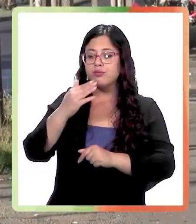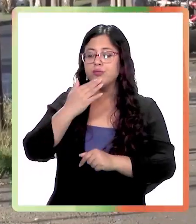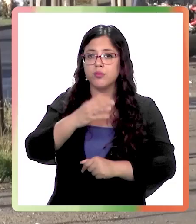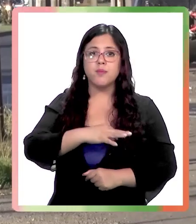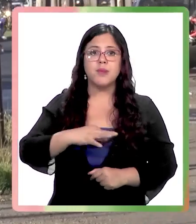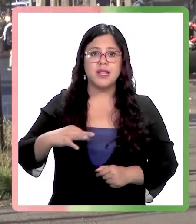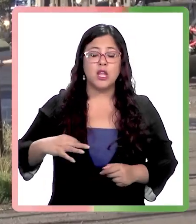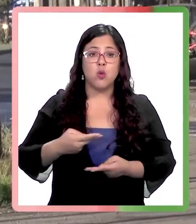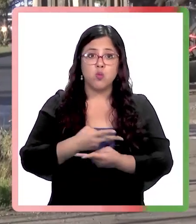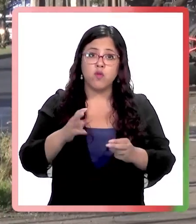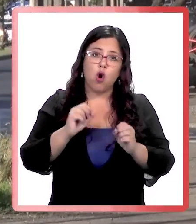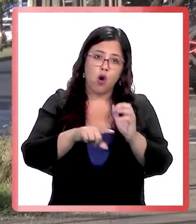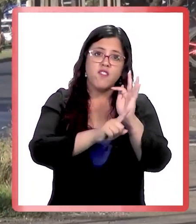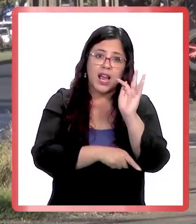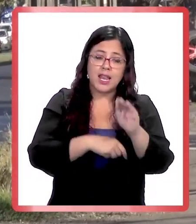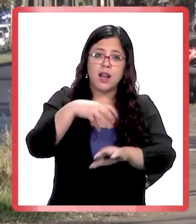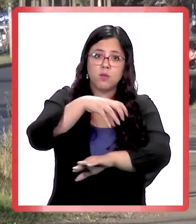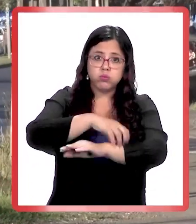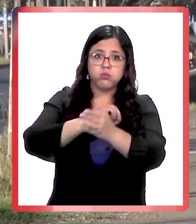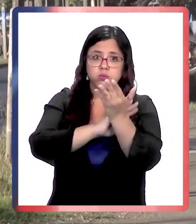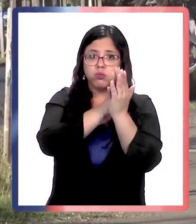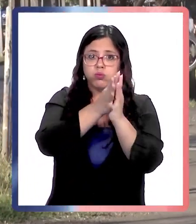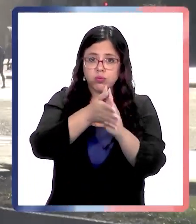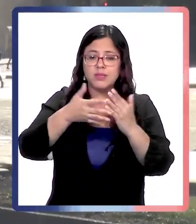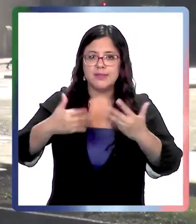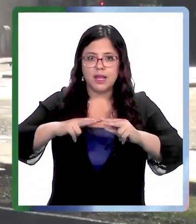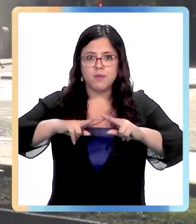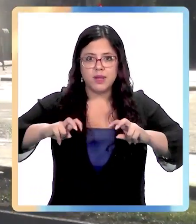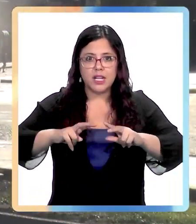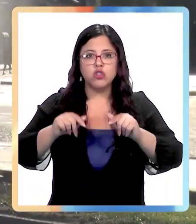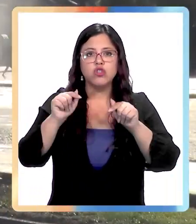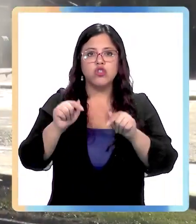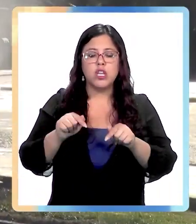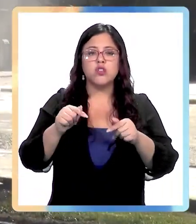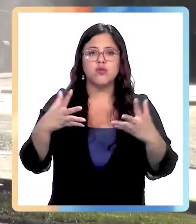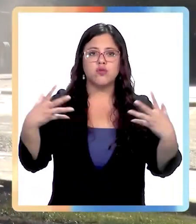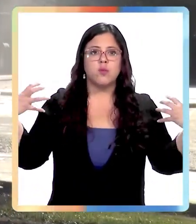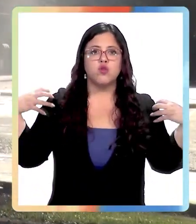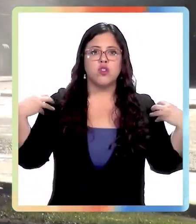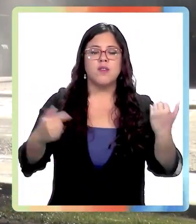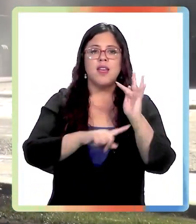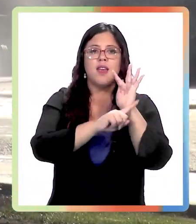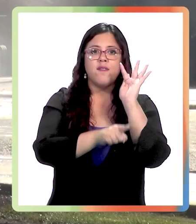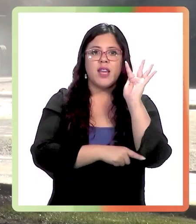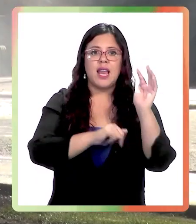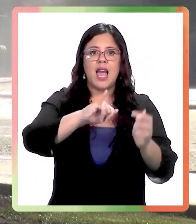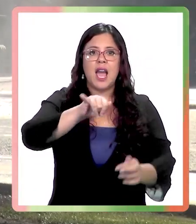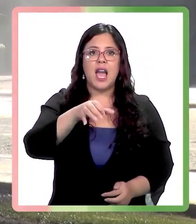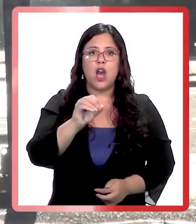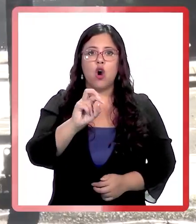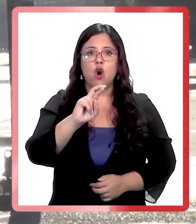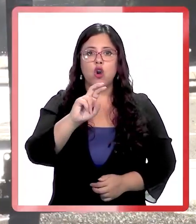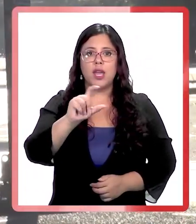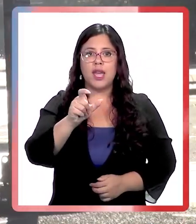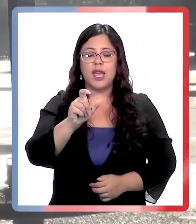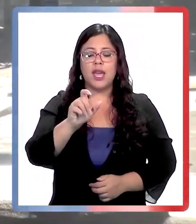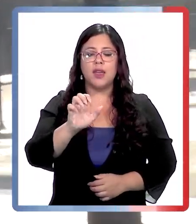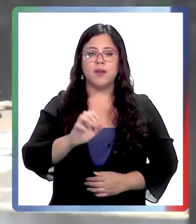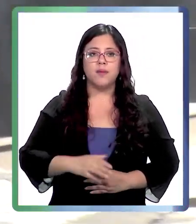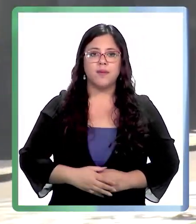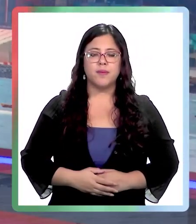Por su parte, el Ministerio Público en la Araucanía abrió una investigación y el caso quedó a cargo del fiscal Jorge